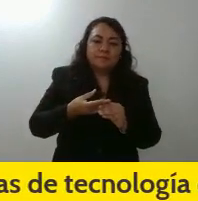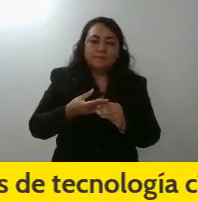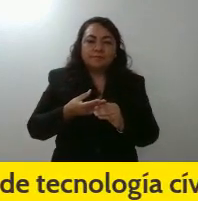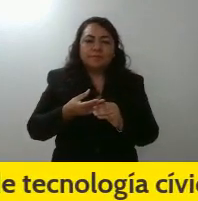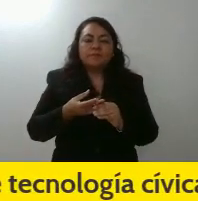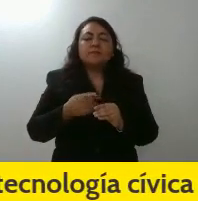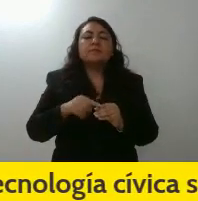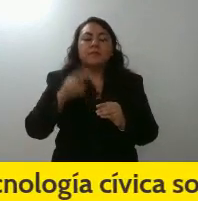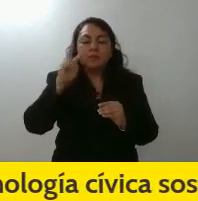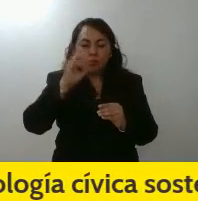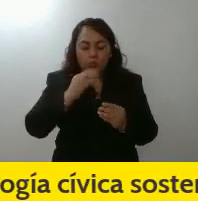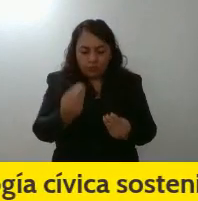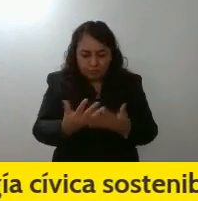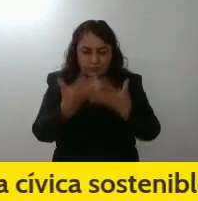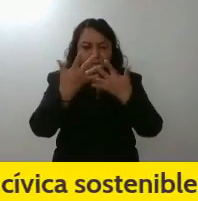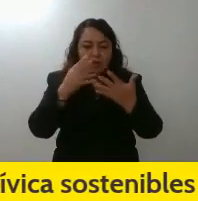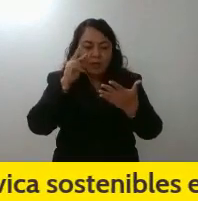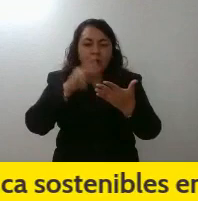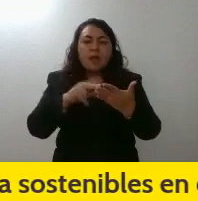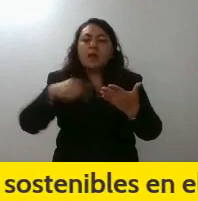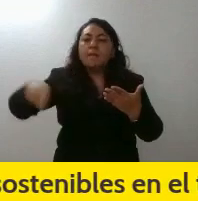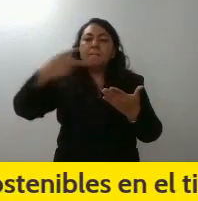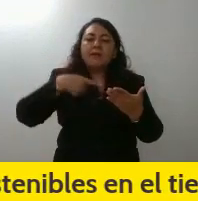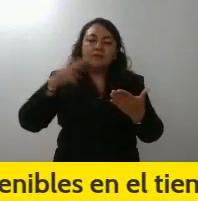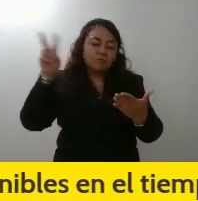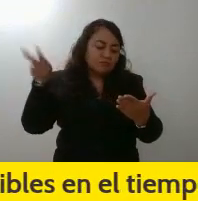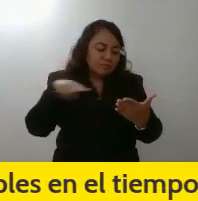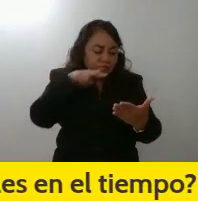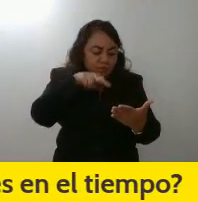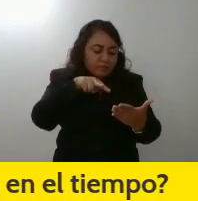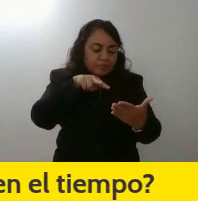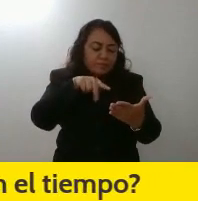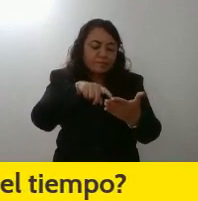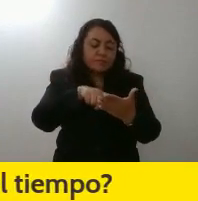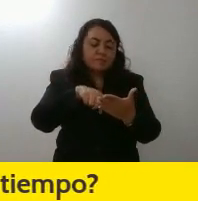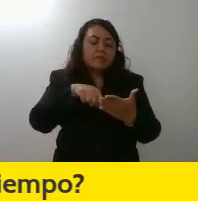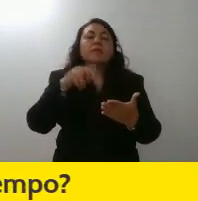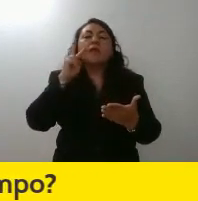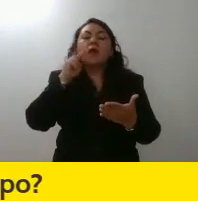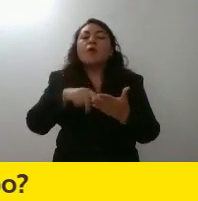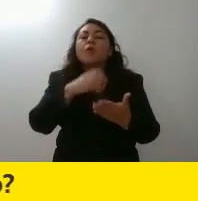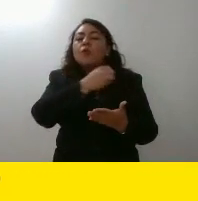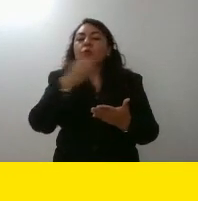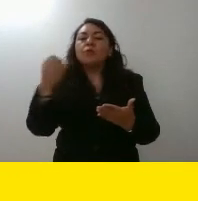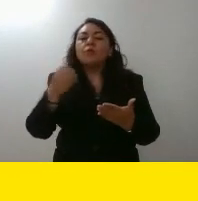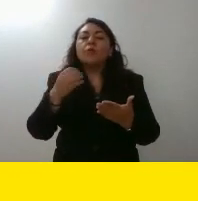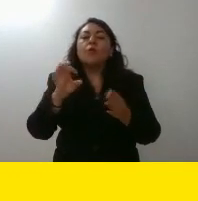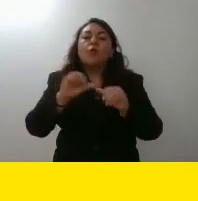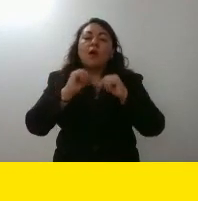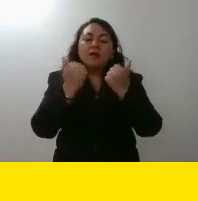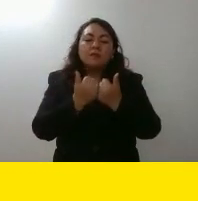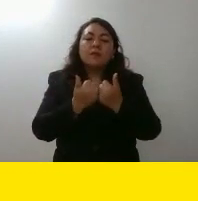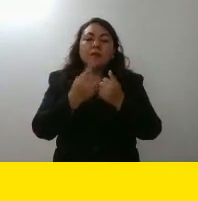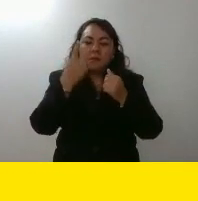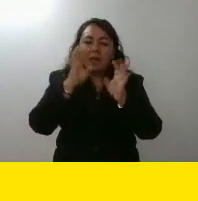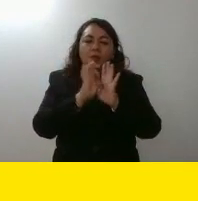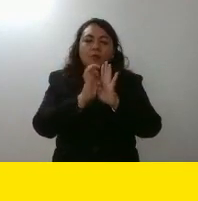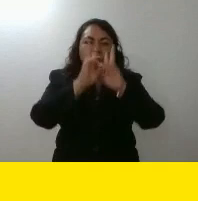que refleja al usuario las organizaciones que cargaron los establecimientos